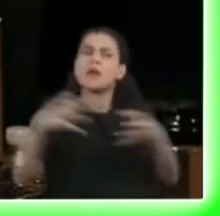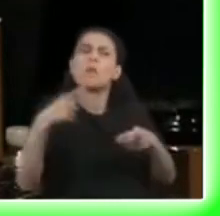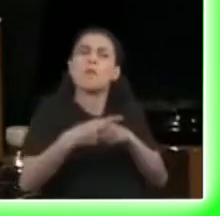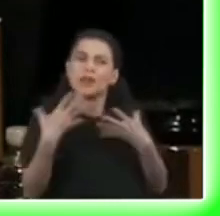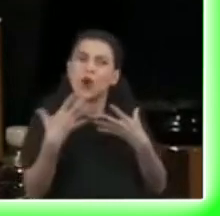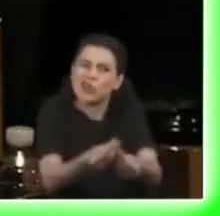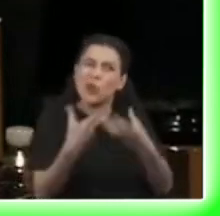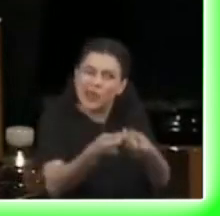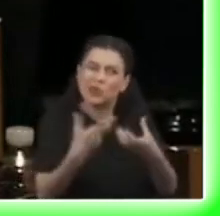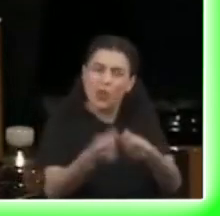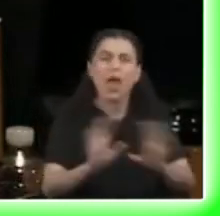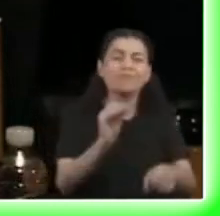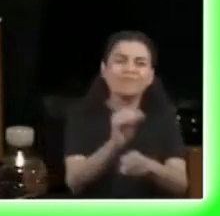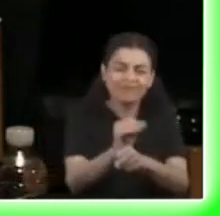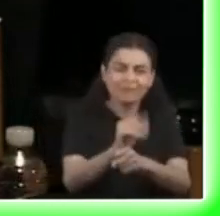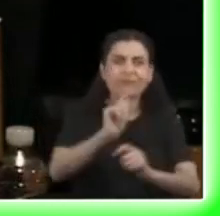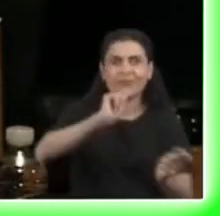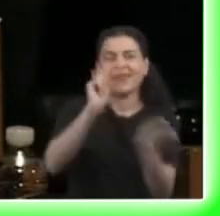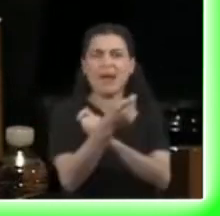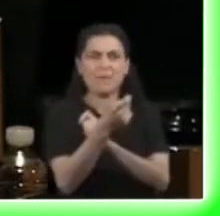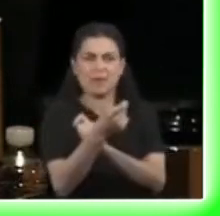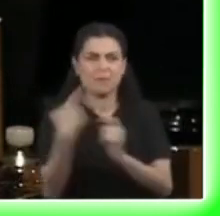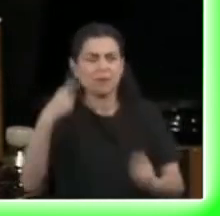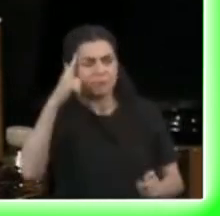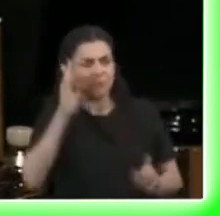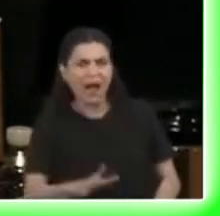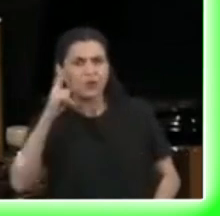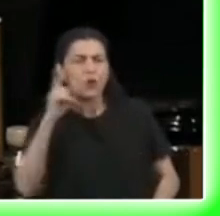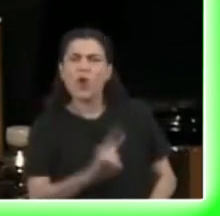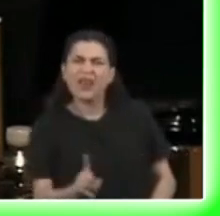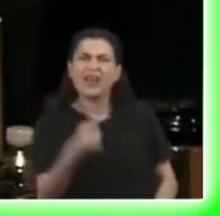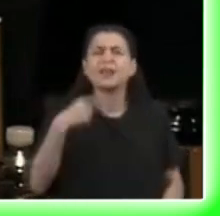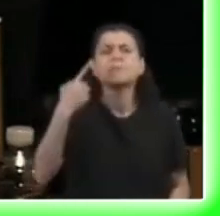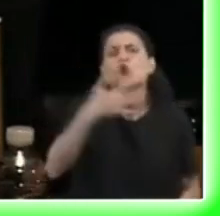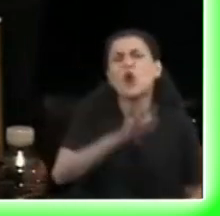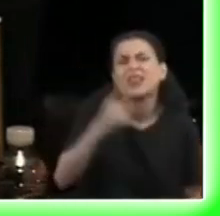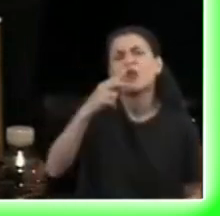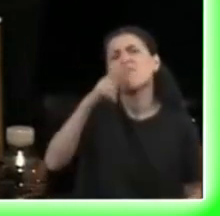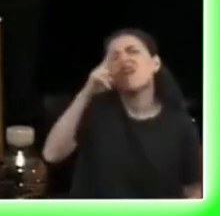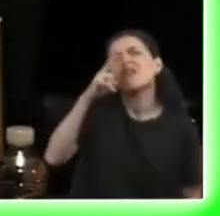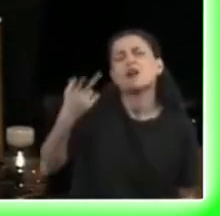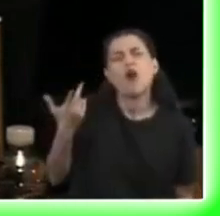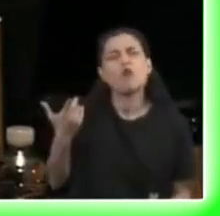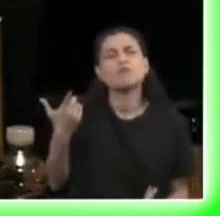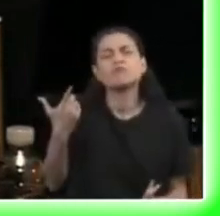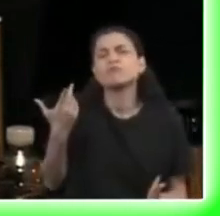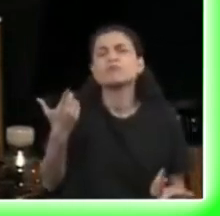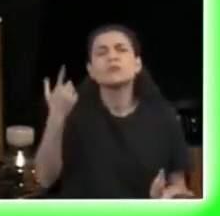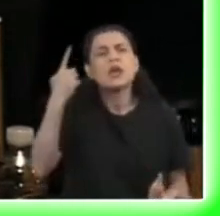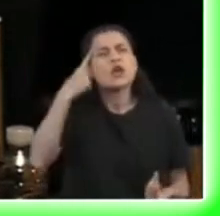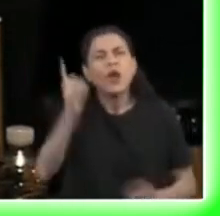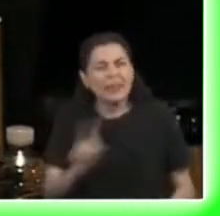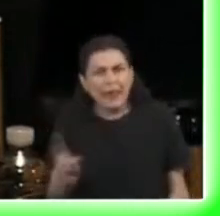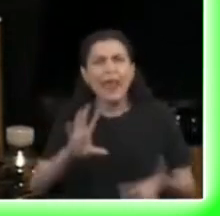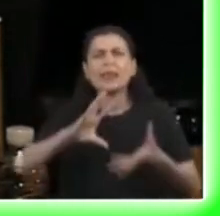A veces no sé si es un problema de fatal arrogancia o es un problema de que se les cuestiona el modelo